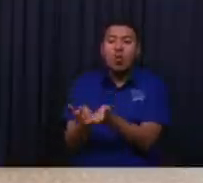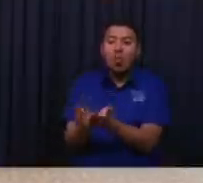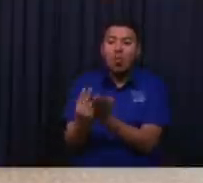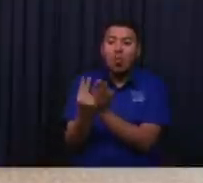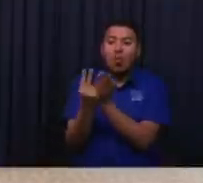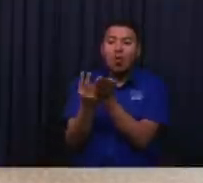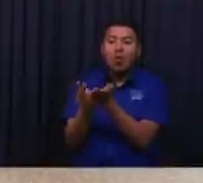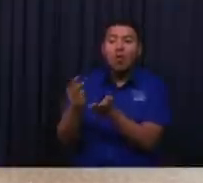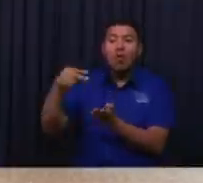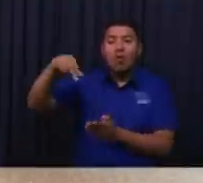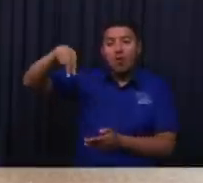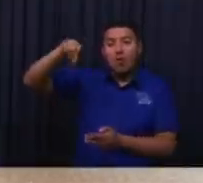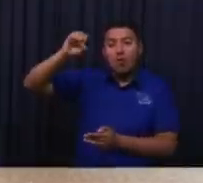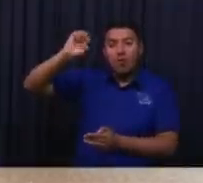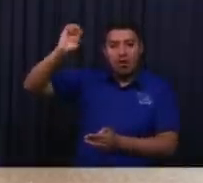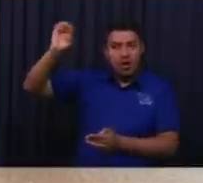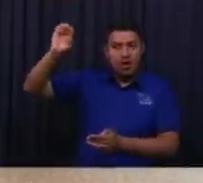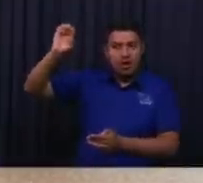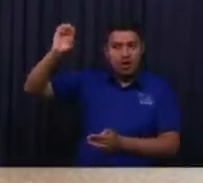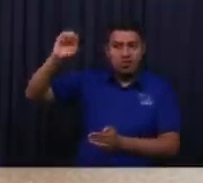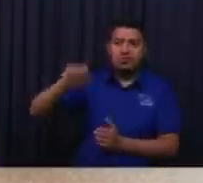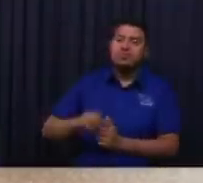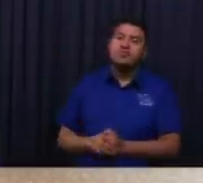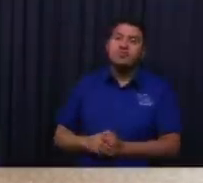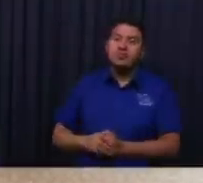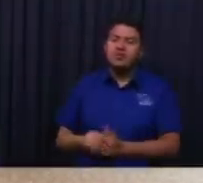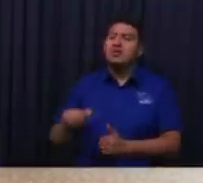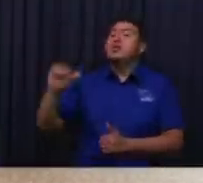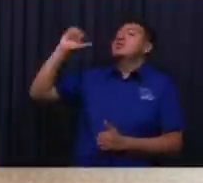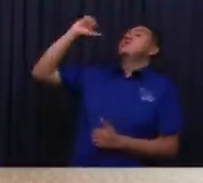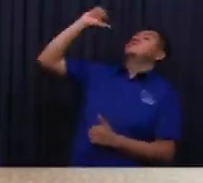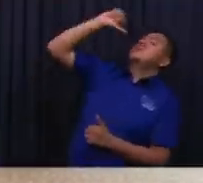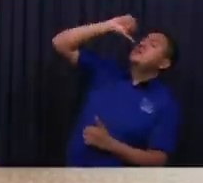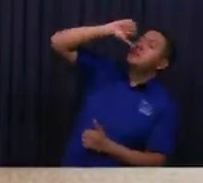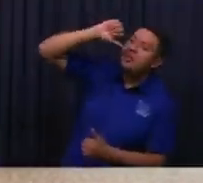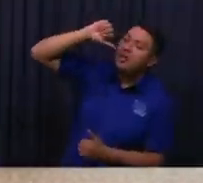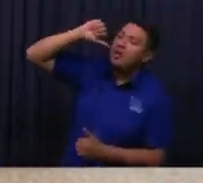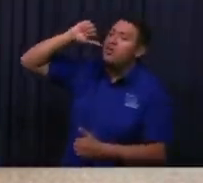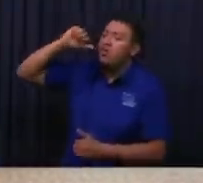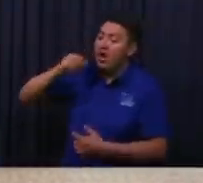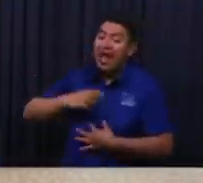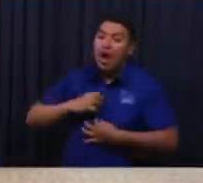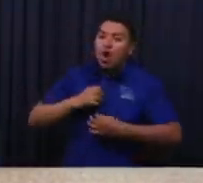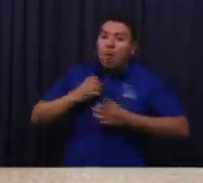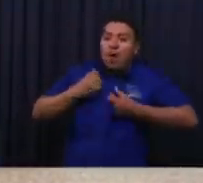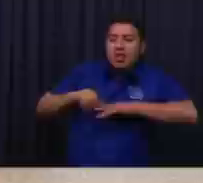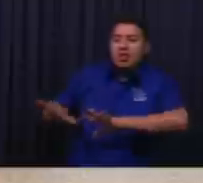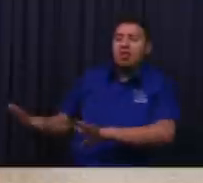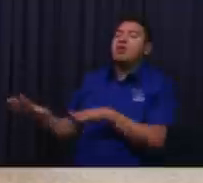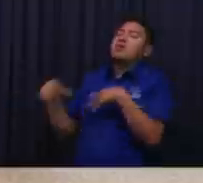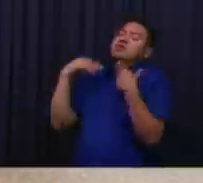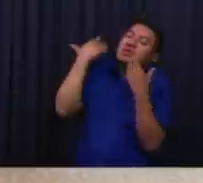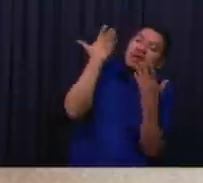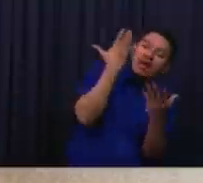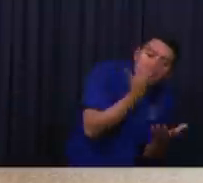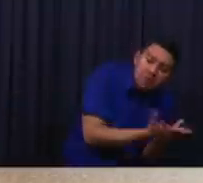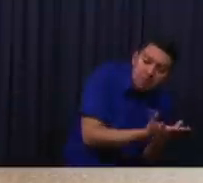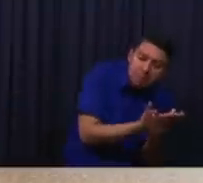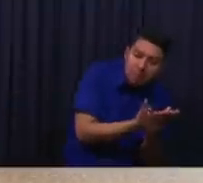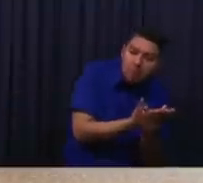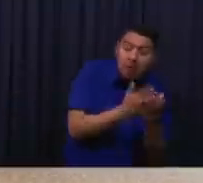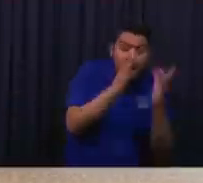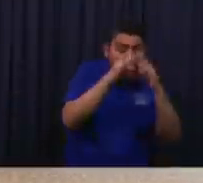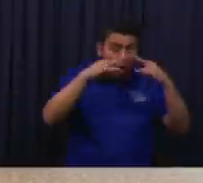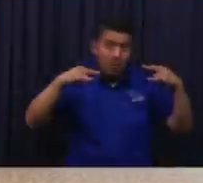Se embriagó, se desnudó, quedó tirado desnudo en su tienda.